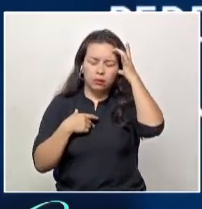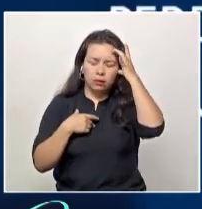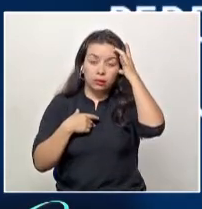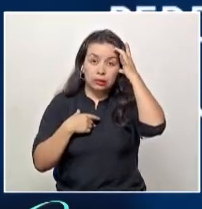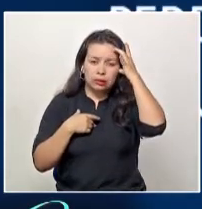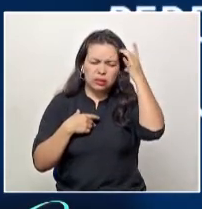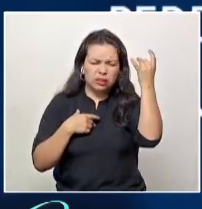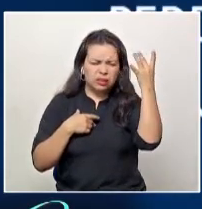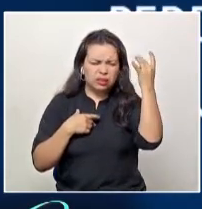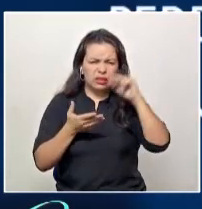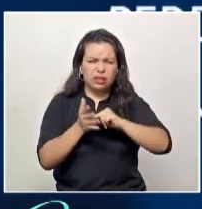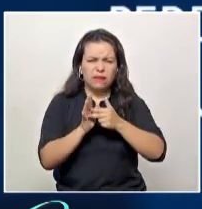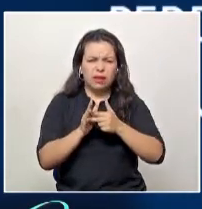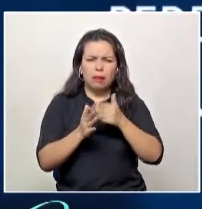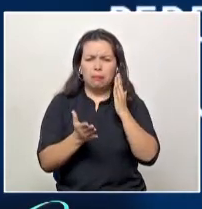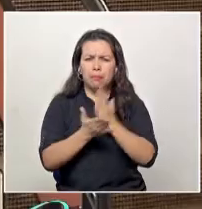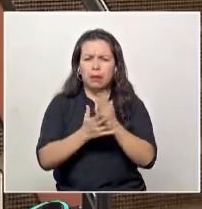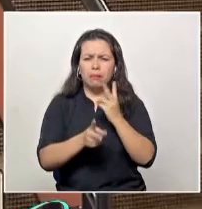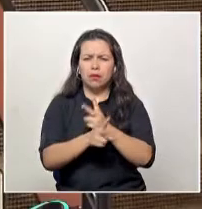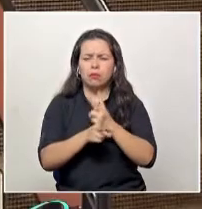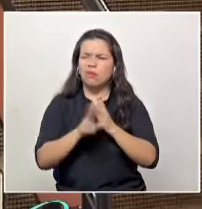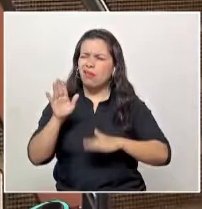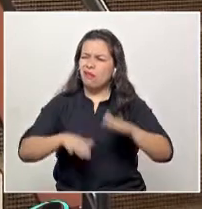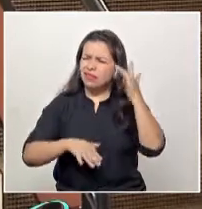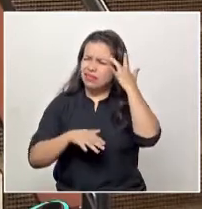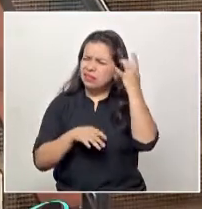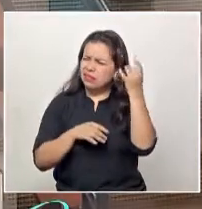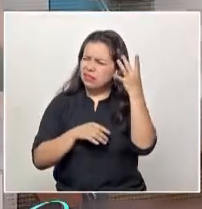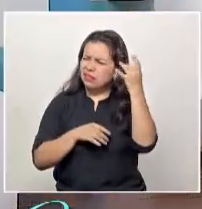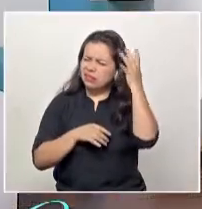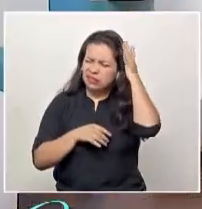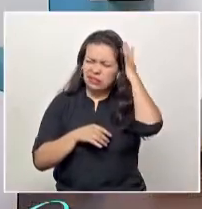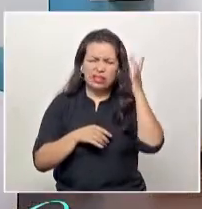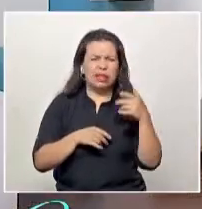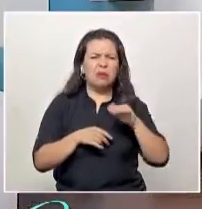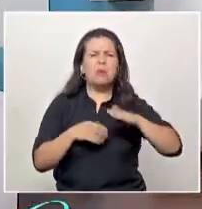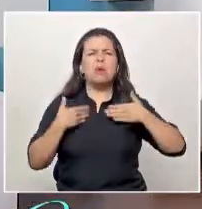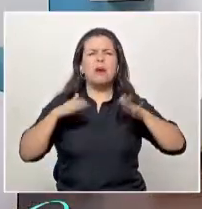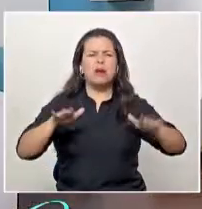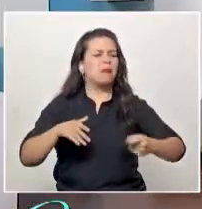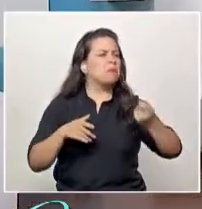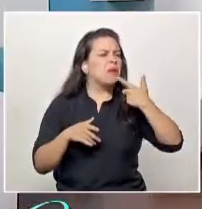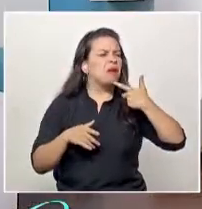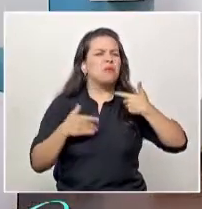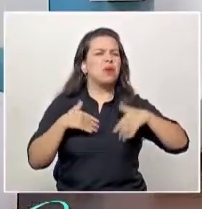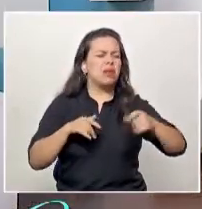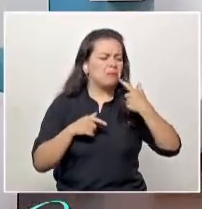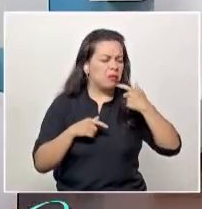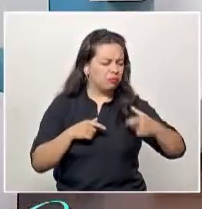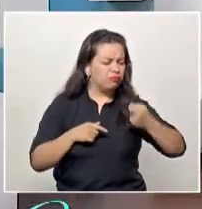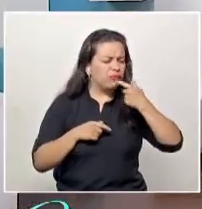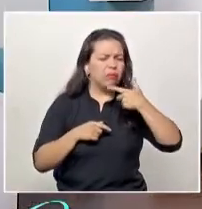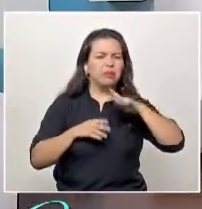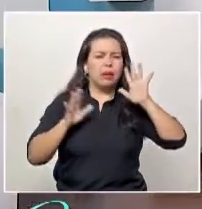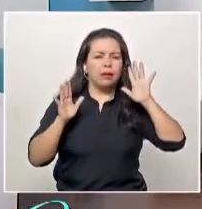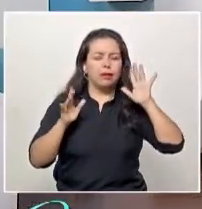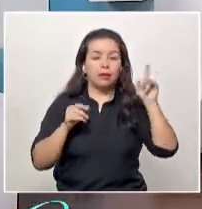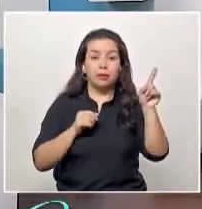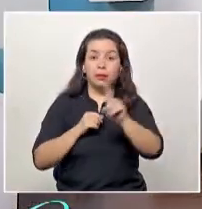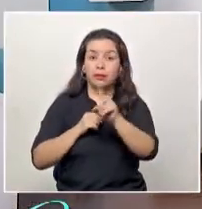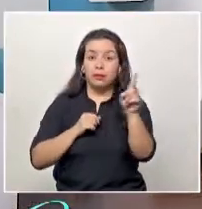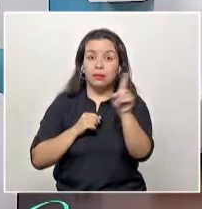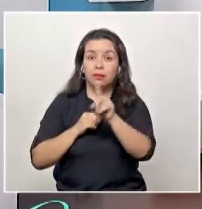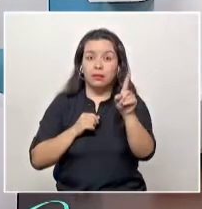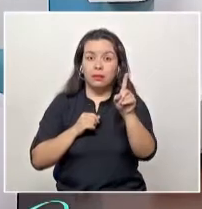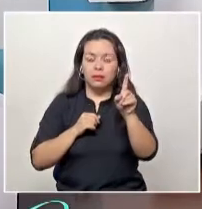peligroso, que la gente dice, no, yo tengo dolor de cabeza, entonces voy y me compro cualquier medicamento. No, es